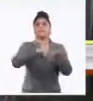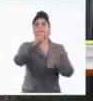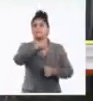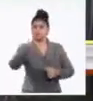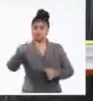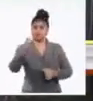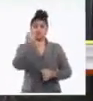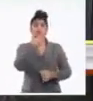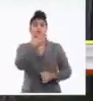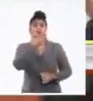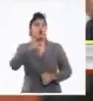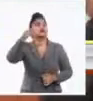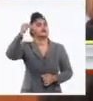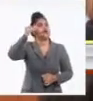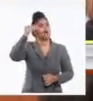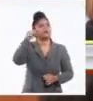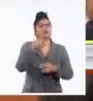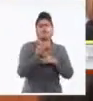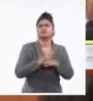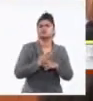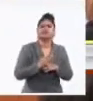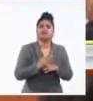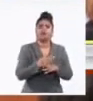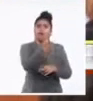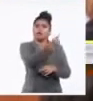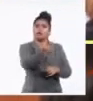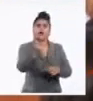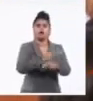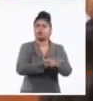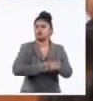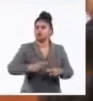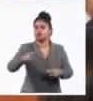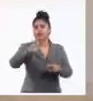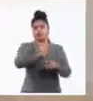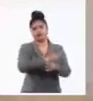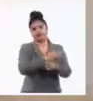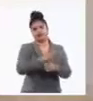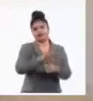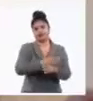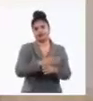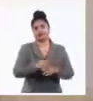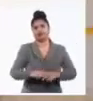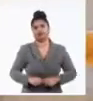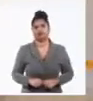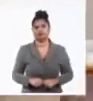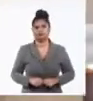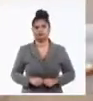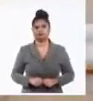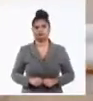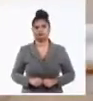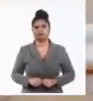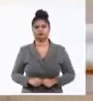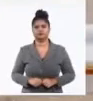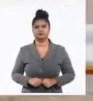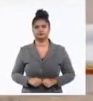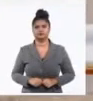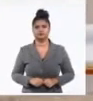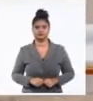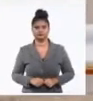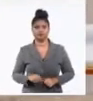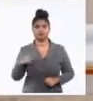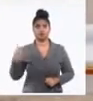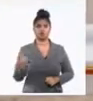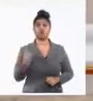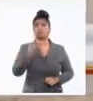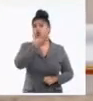al documento desde sus historias y experiencias. Nuestros muchachos del centro, del secretariado de aquí, desde el provincial y en apoyo a nuestro consejo de dirección,